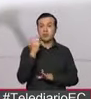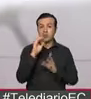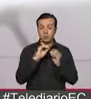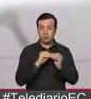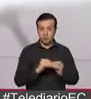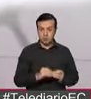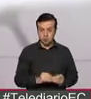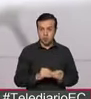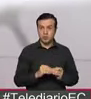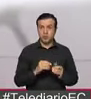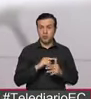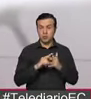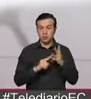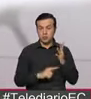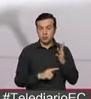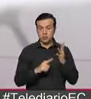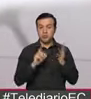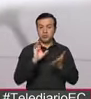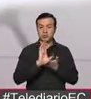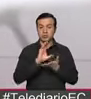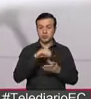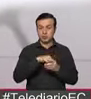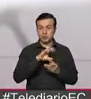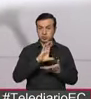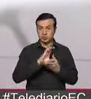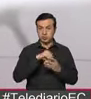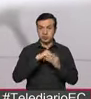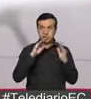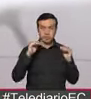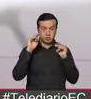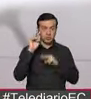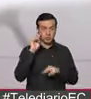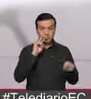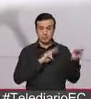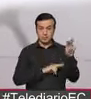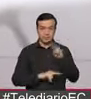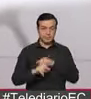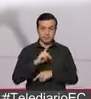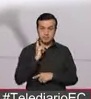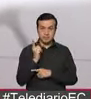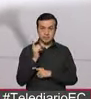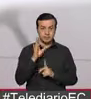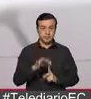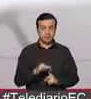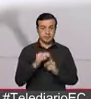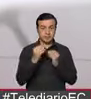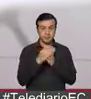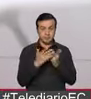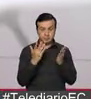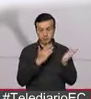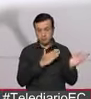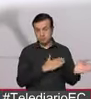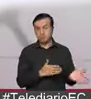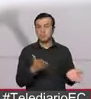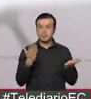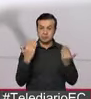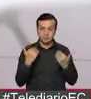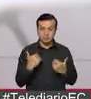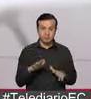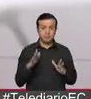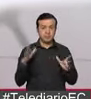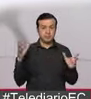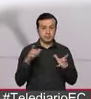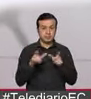académica con un centro de estudios superiores para la especialización y la subespecialización de nuestro